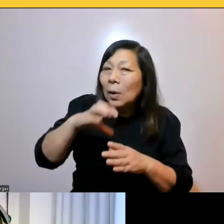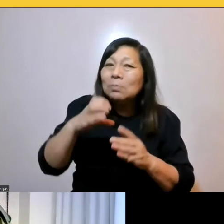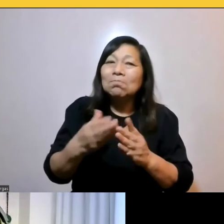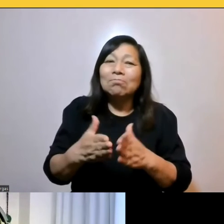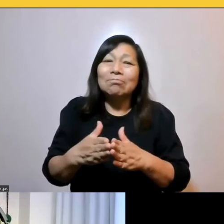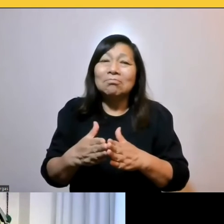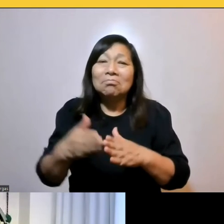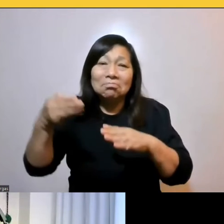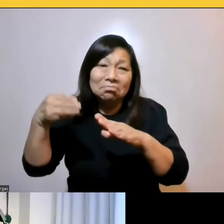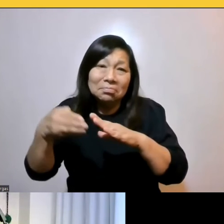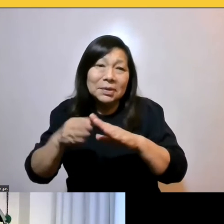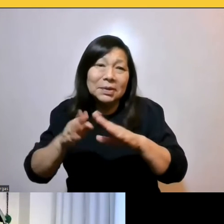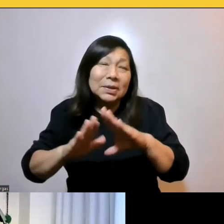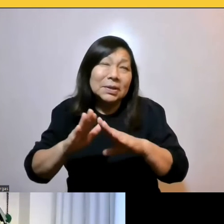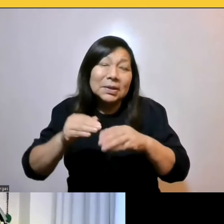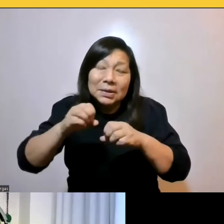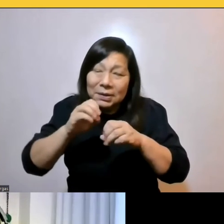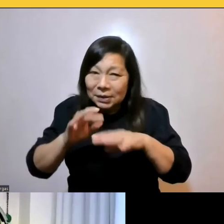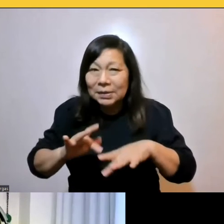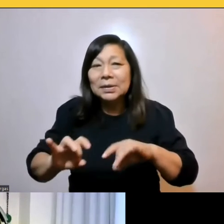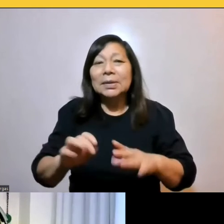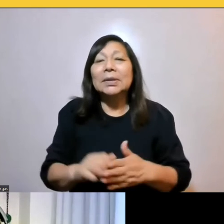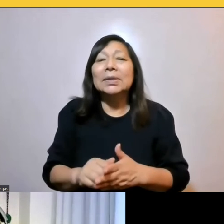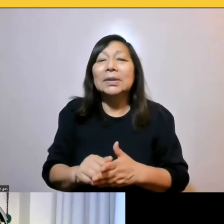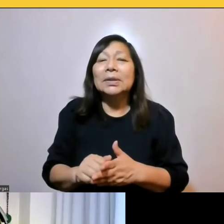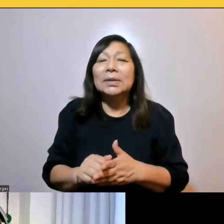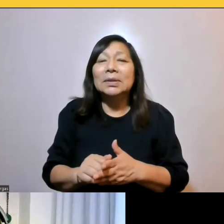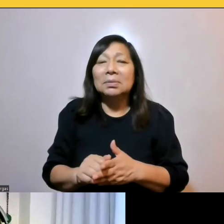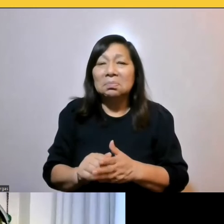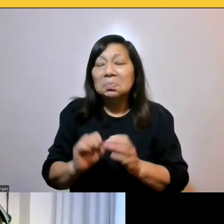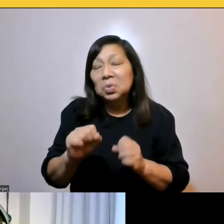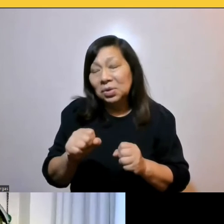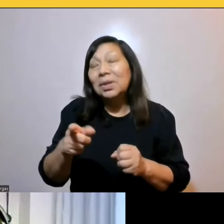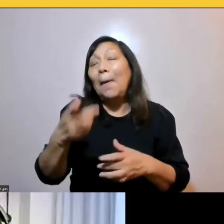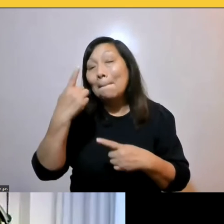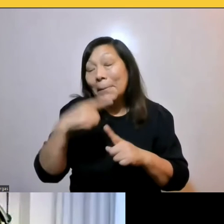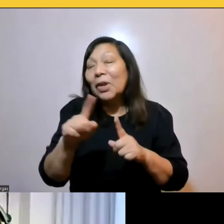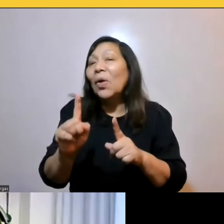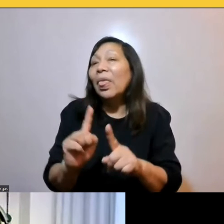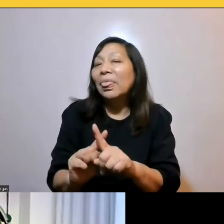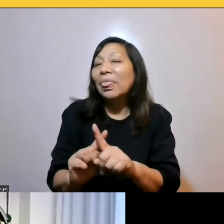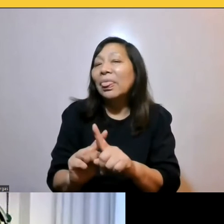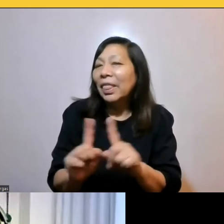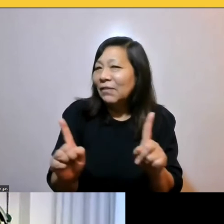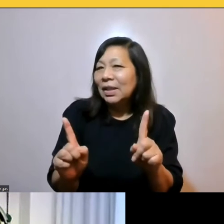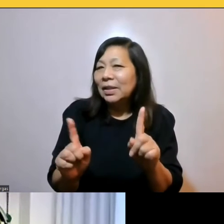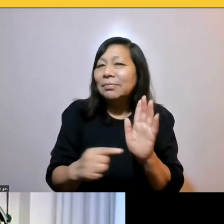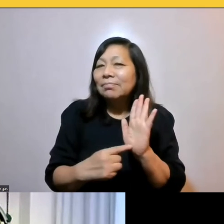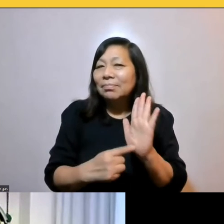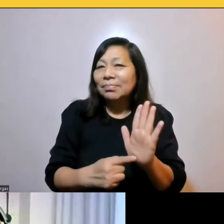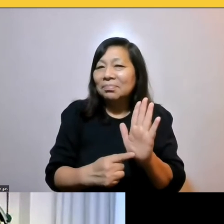que haya riesgo de algunas infecciones de transmisión sexual, pues a través de los fluidos, eso sí, pero es distinto a la presencia